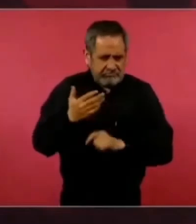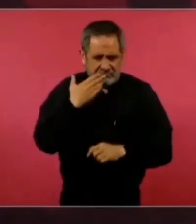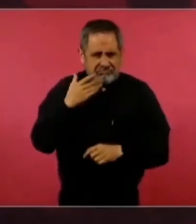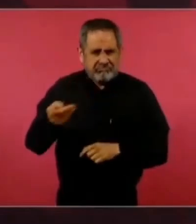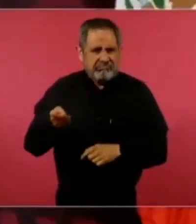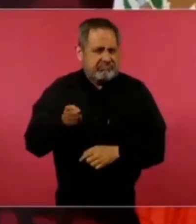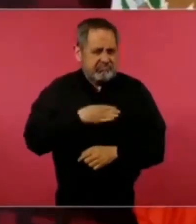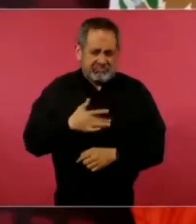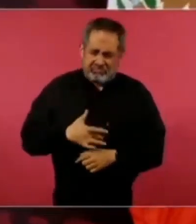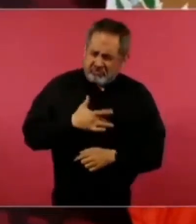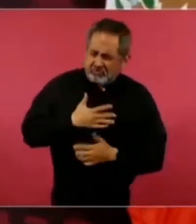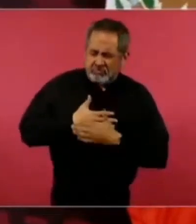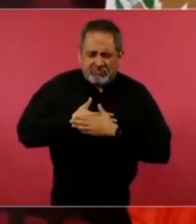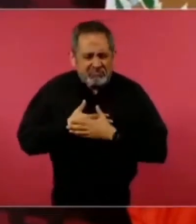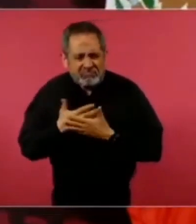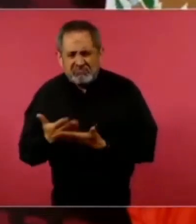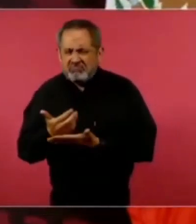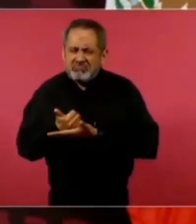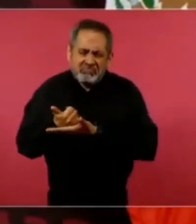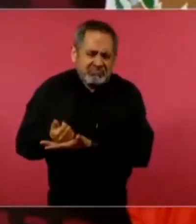muy humanos,